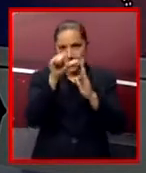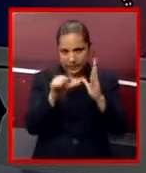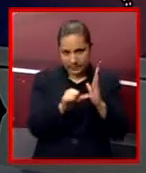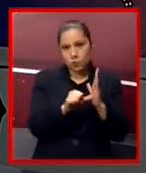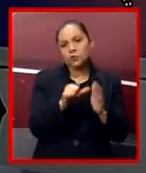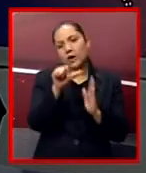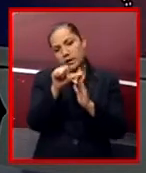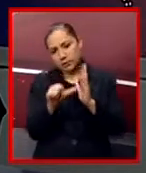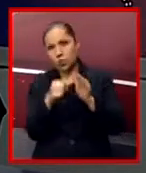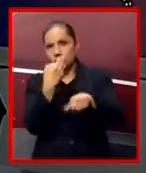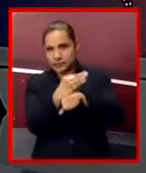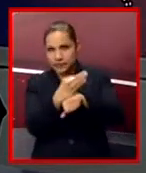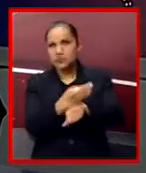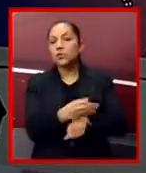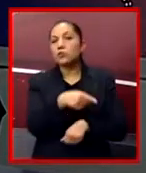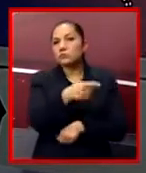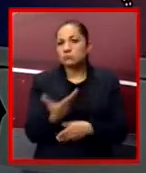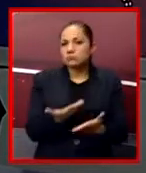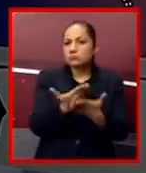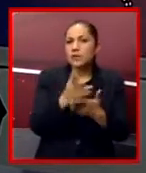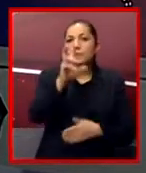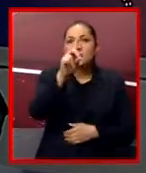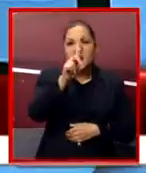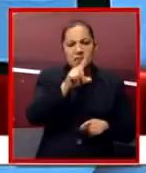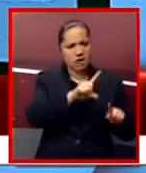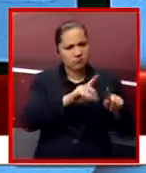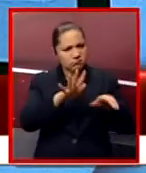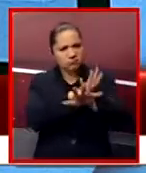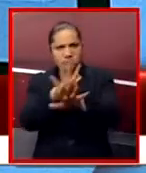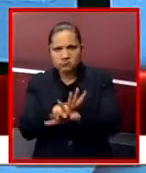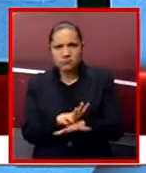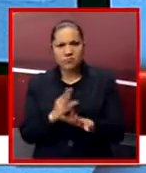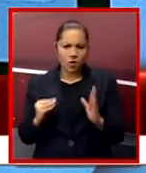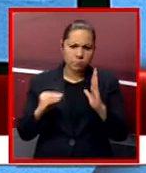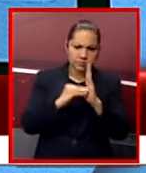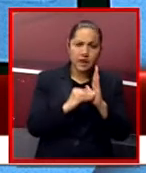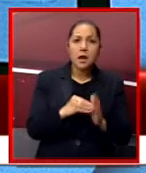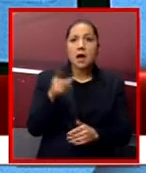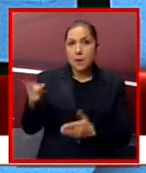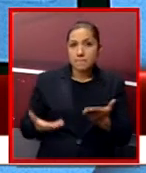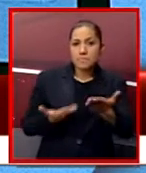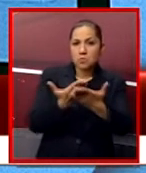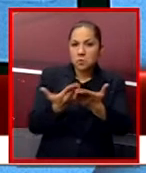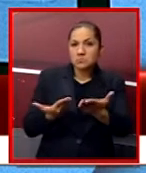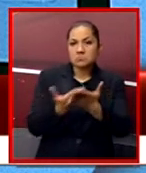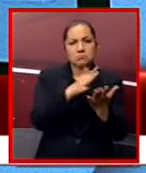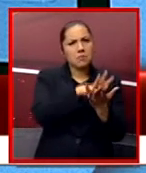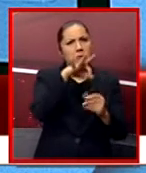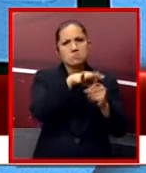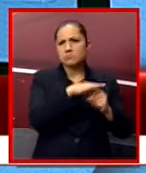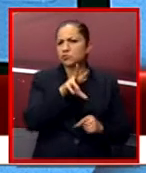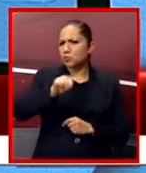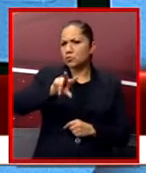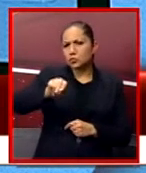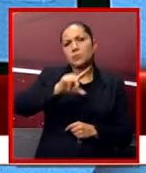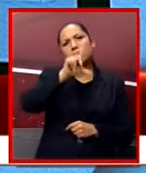les propusieron alrededor de 30 modificaciones y adiciones. Ninguna propuesta fue aceptada, por lo que la Cámara Alta concluyó la discusión y aprobación